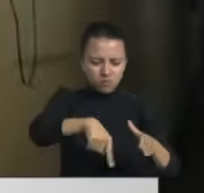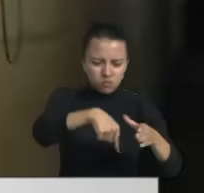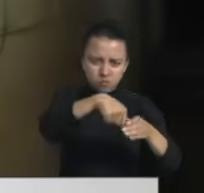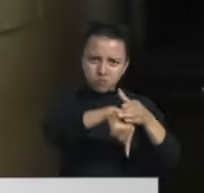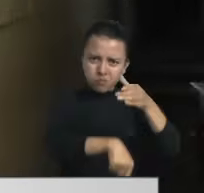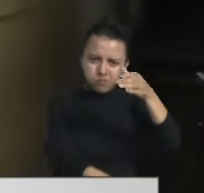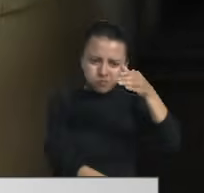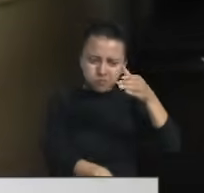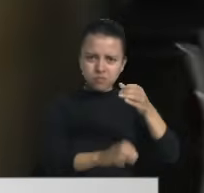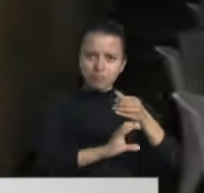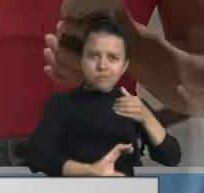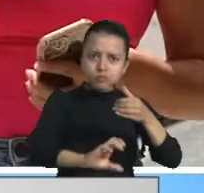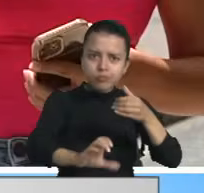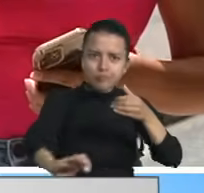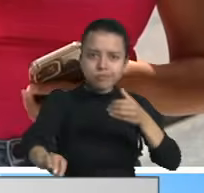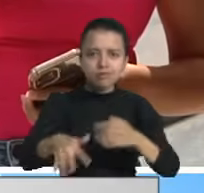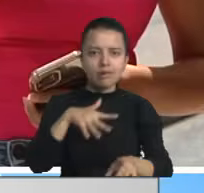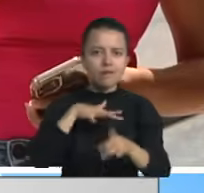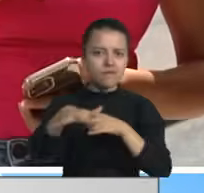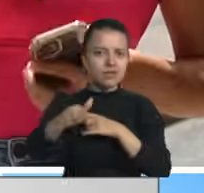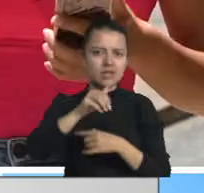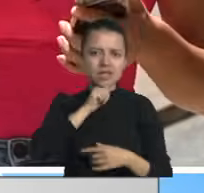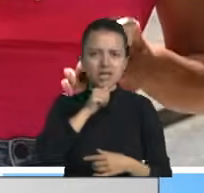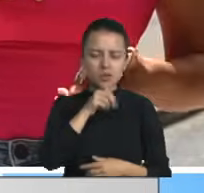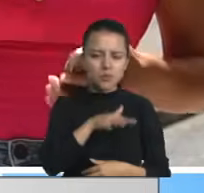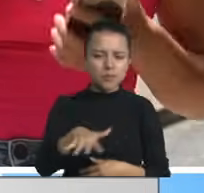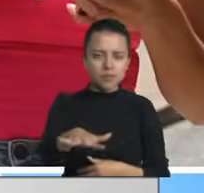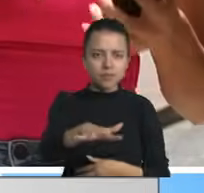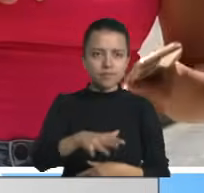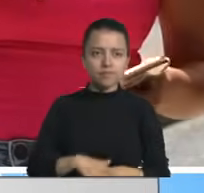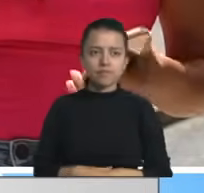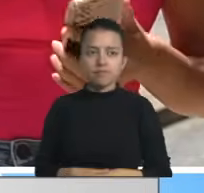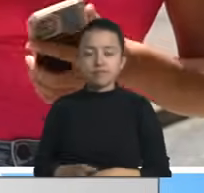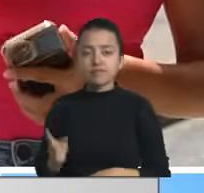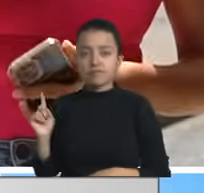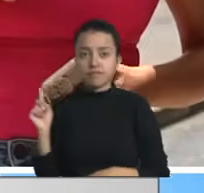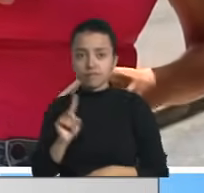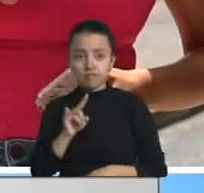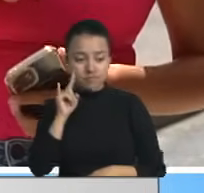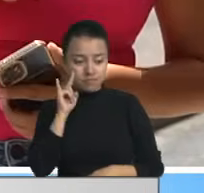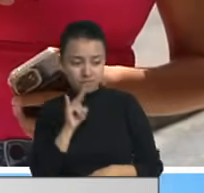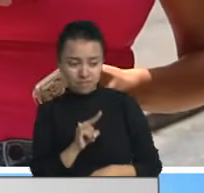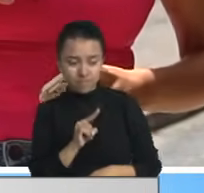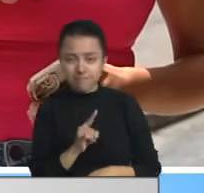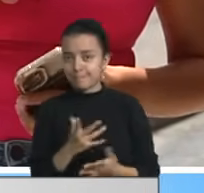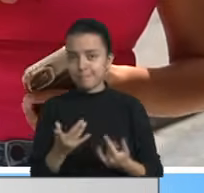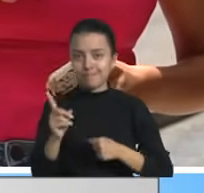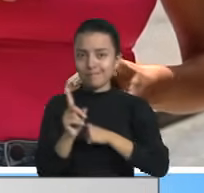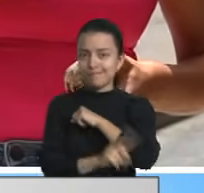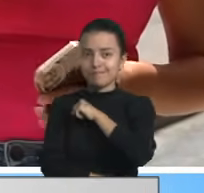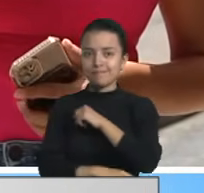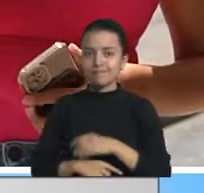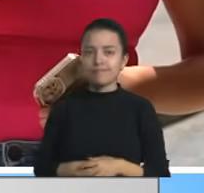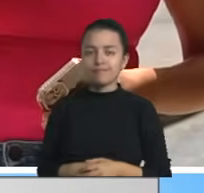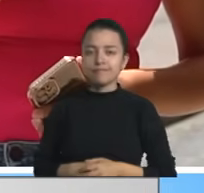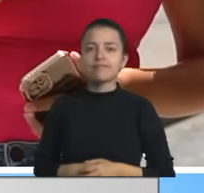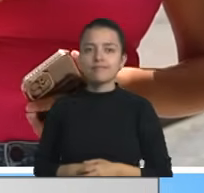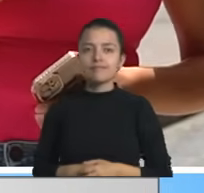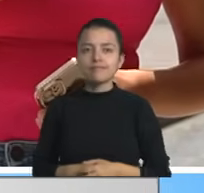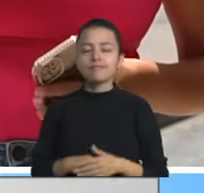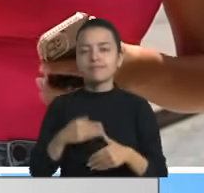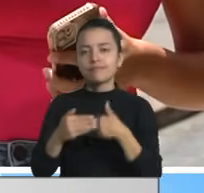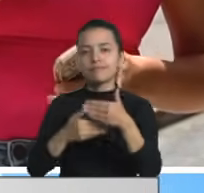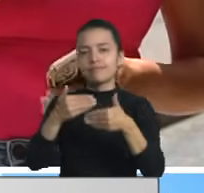había sido visitado. Sin embargo, incumplió la norma, por lo que se deberá enfrentar esta vez a unos